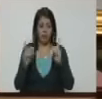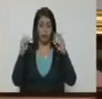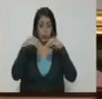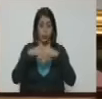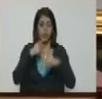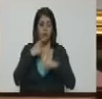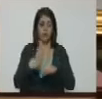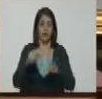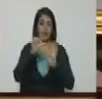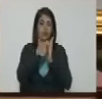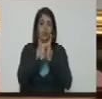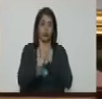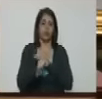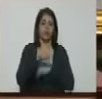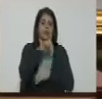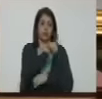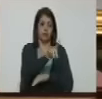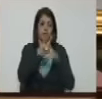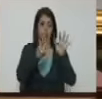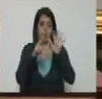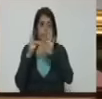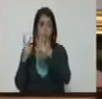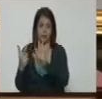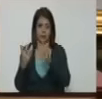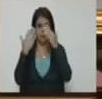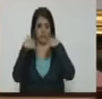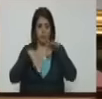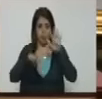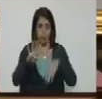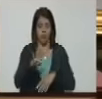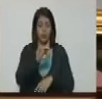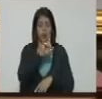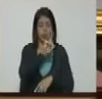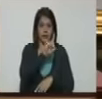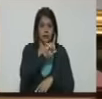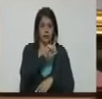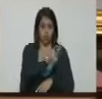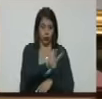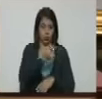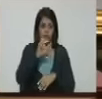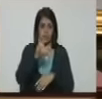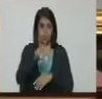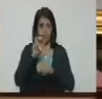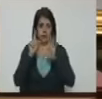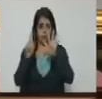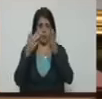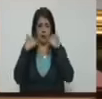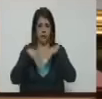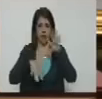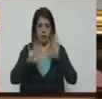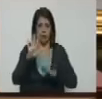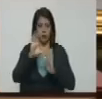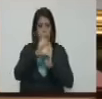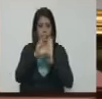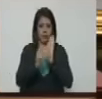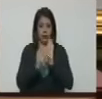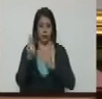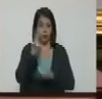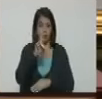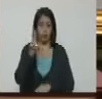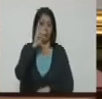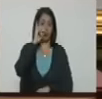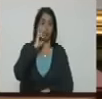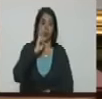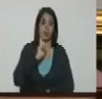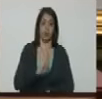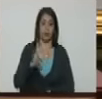acuerdo a lo que está consagrado en los artículos 187, numeral 14, y 236, numeral 15 de la Constitución